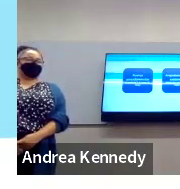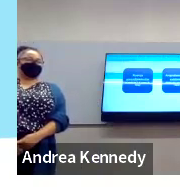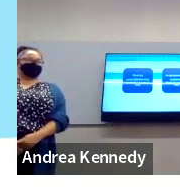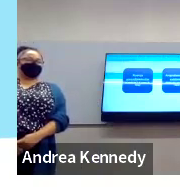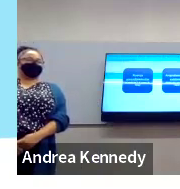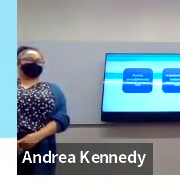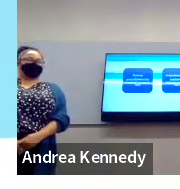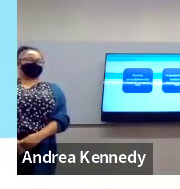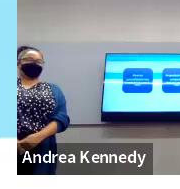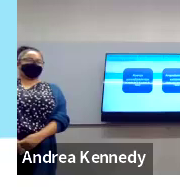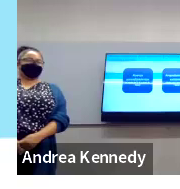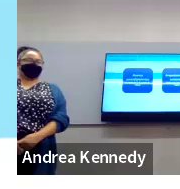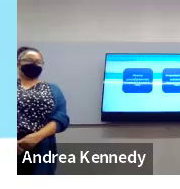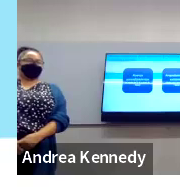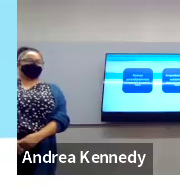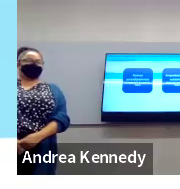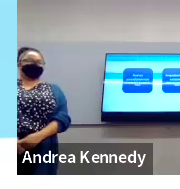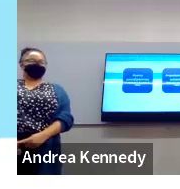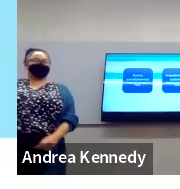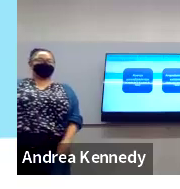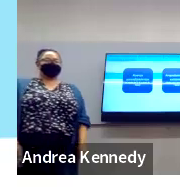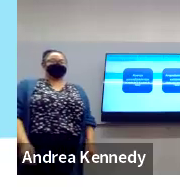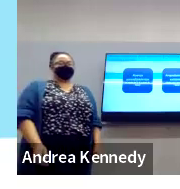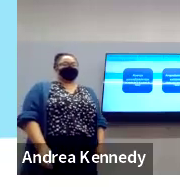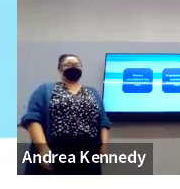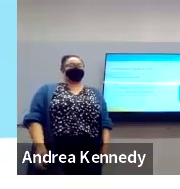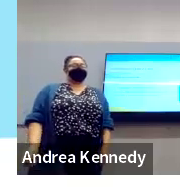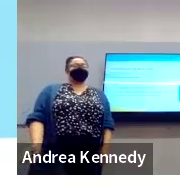se mudaron antes del 1 de marzo del 2024.